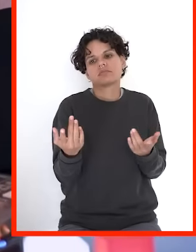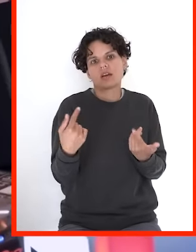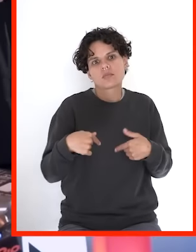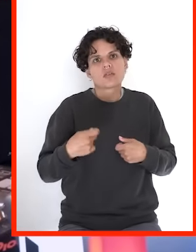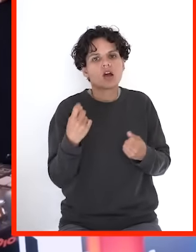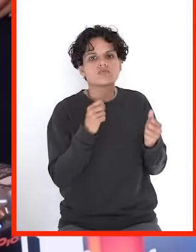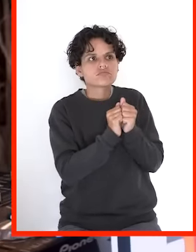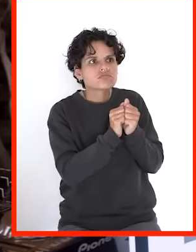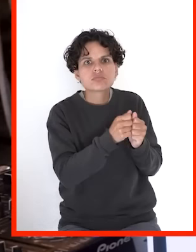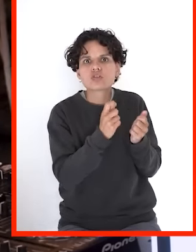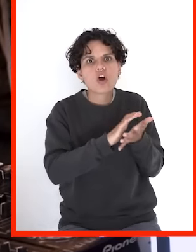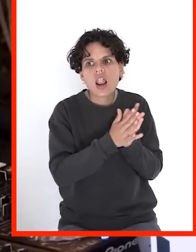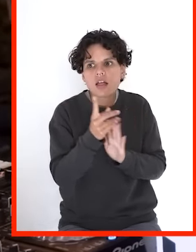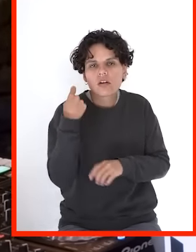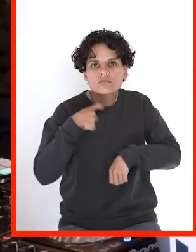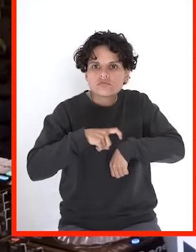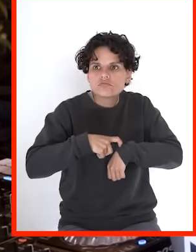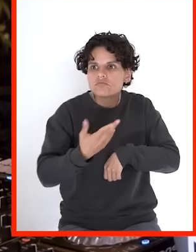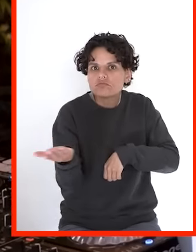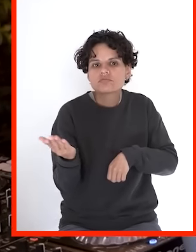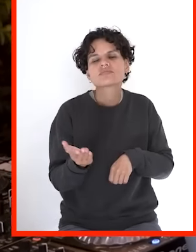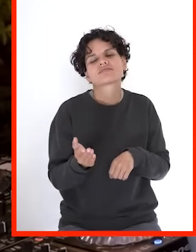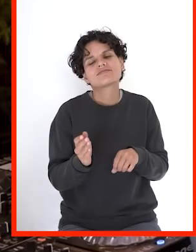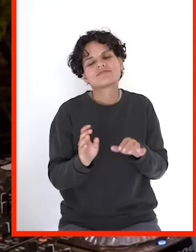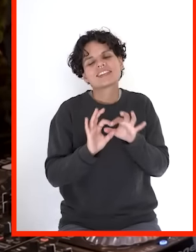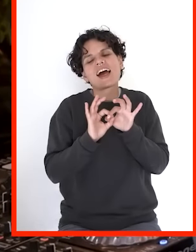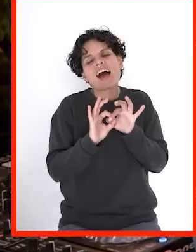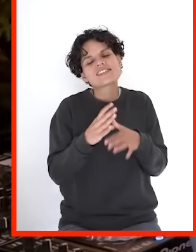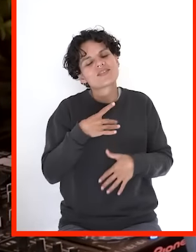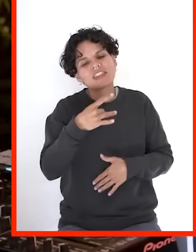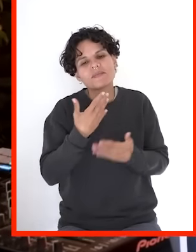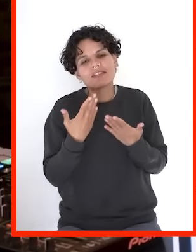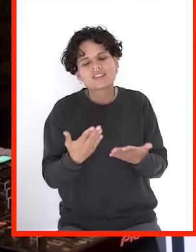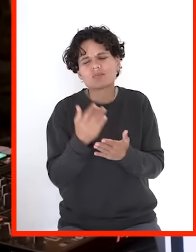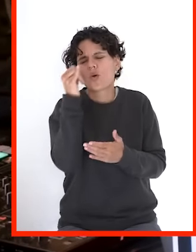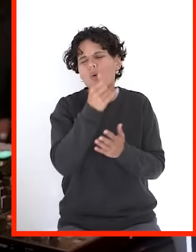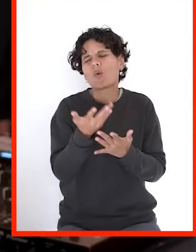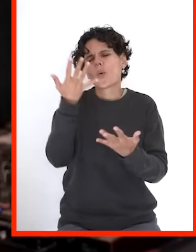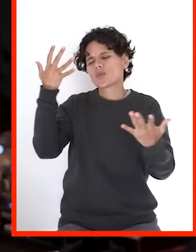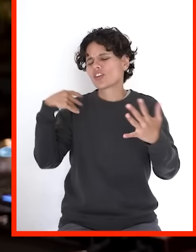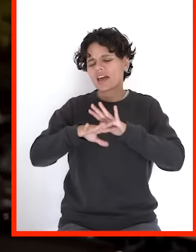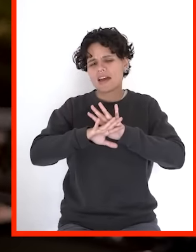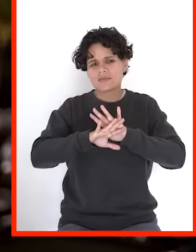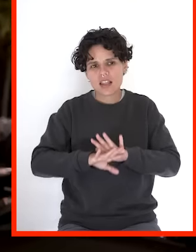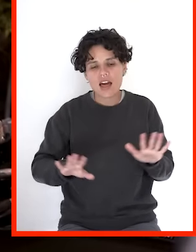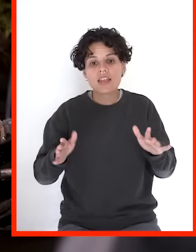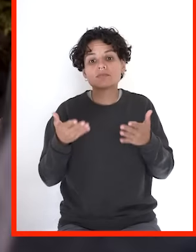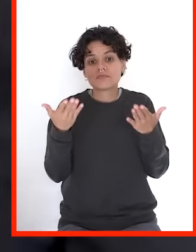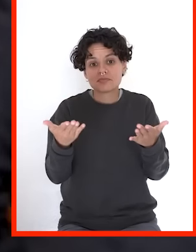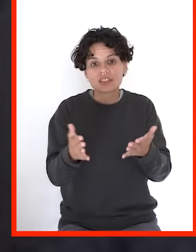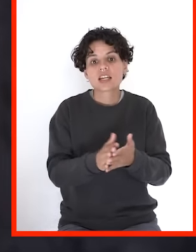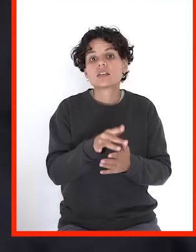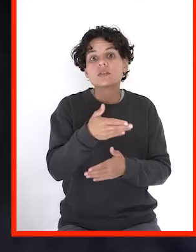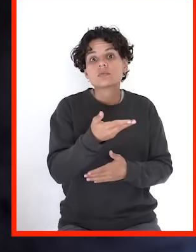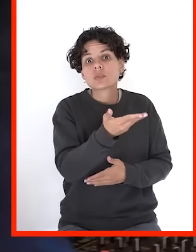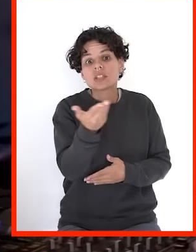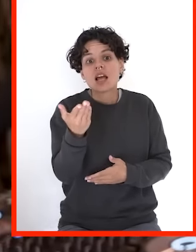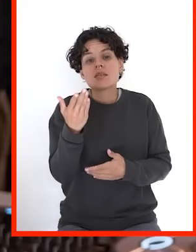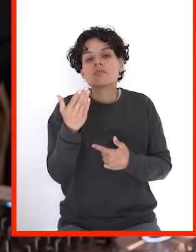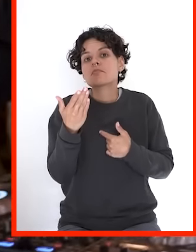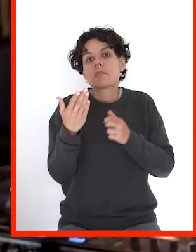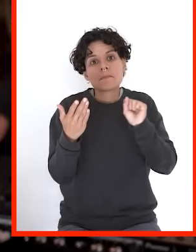el rato, weón. Gracias por estar aquí, mi niño. Gracias por la invitación. Tanto tiempo de espera. Oye, los quiero invitar porque